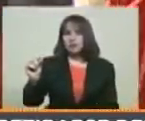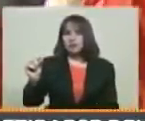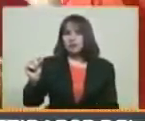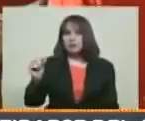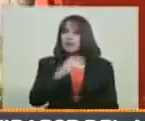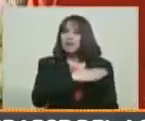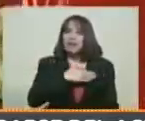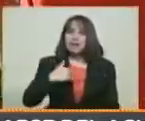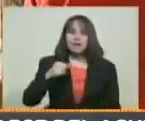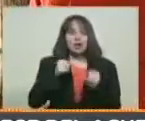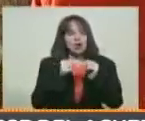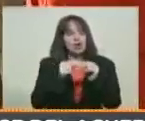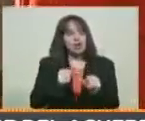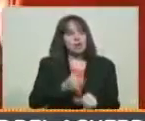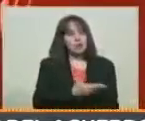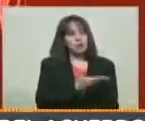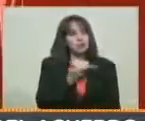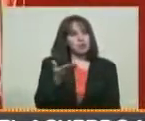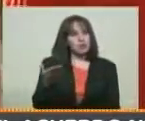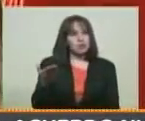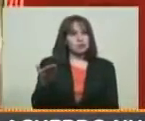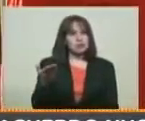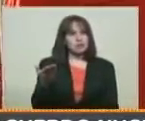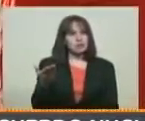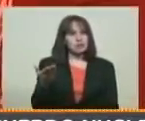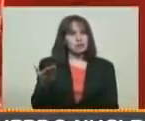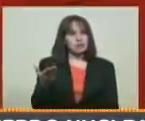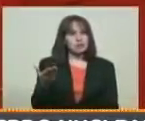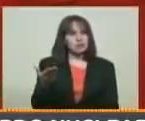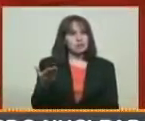Quiero quedarme con ustedes